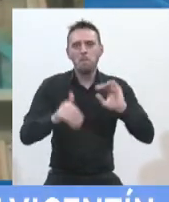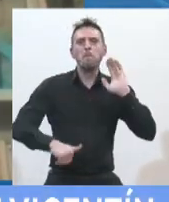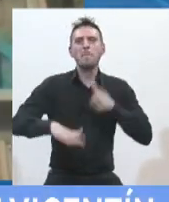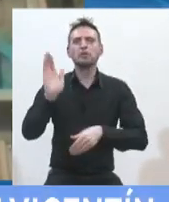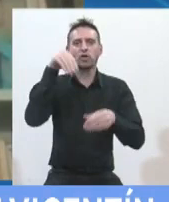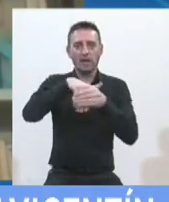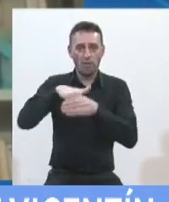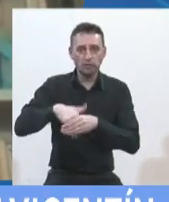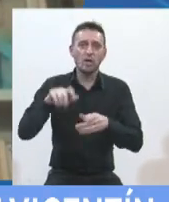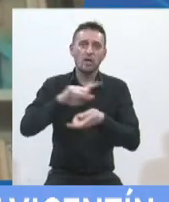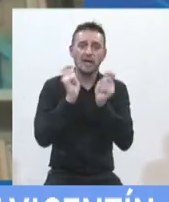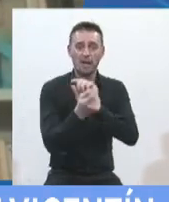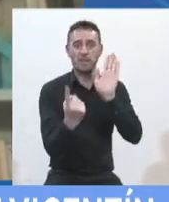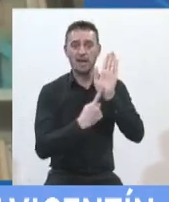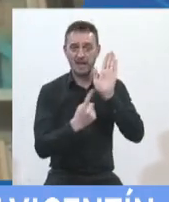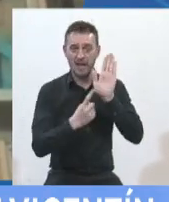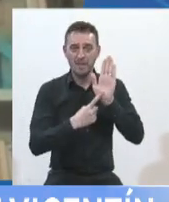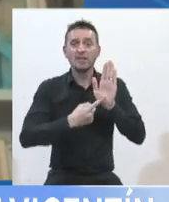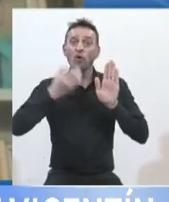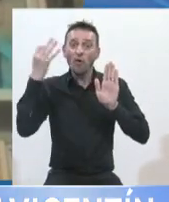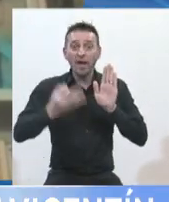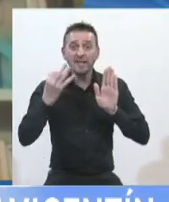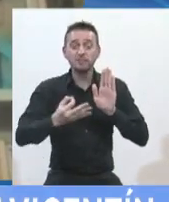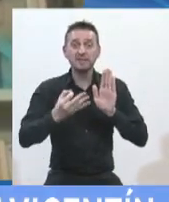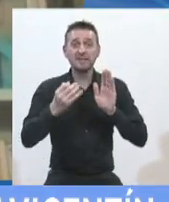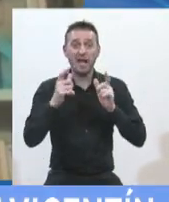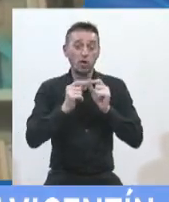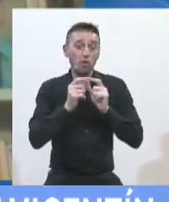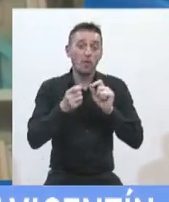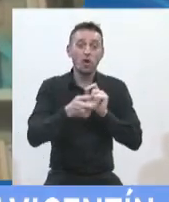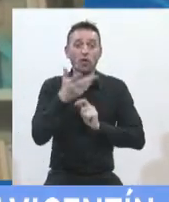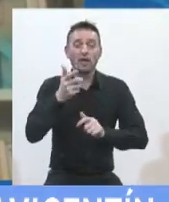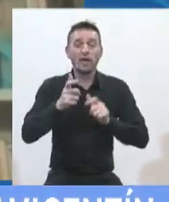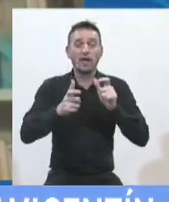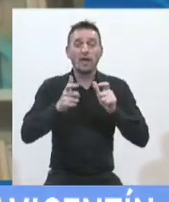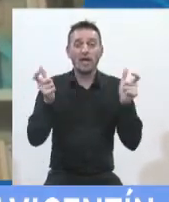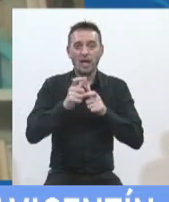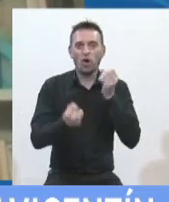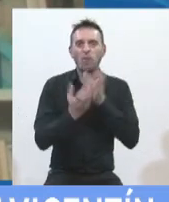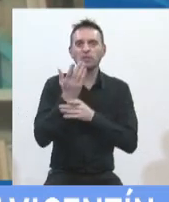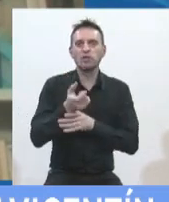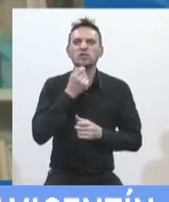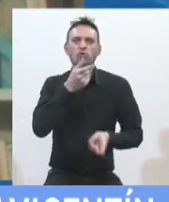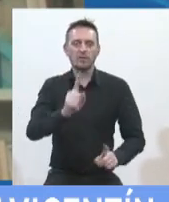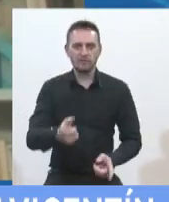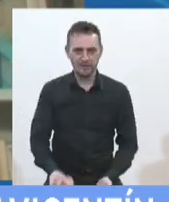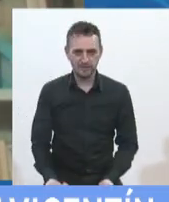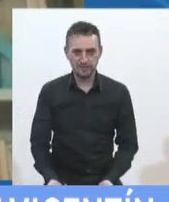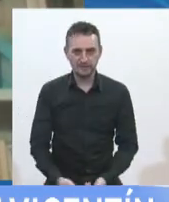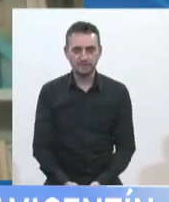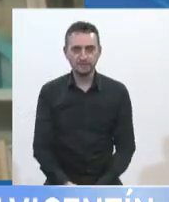que modificar el reglamento y esencialmente lo que hace el número de comisiones no fuera una tarea demasiado fácil